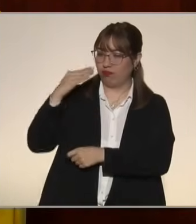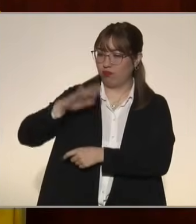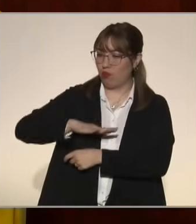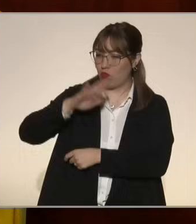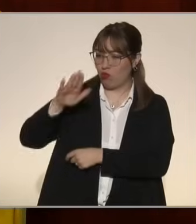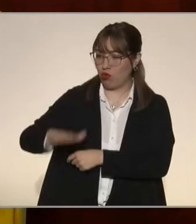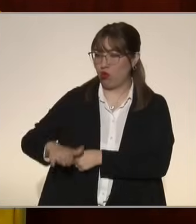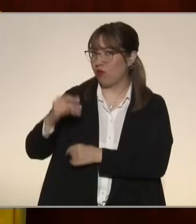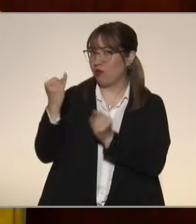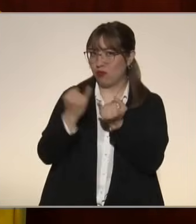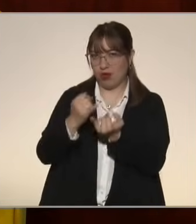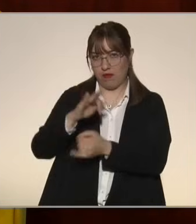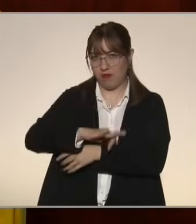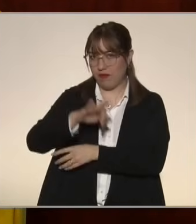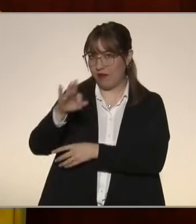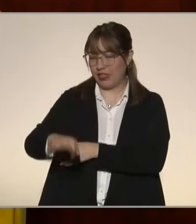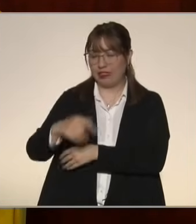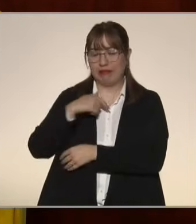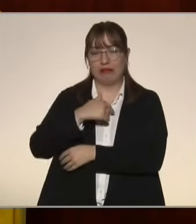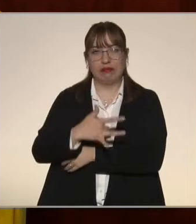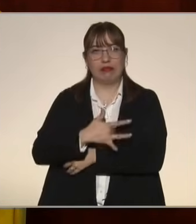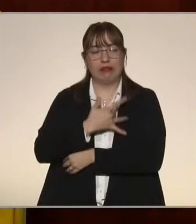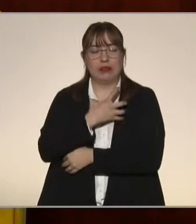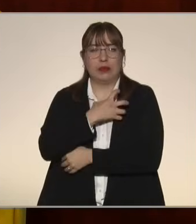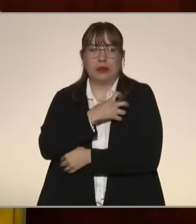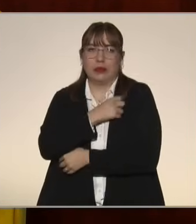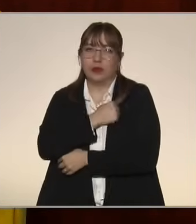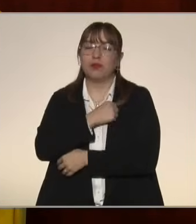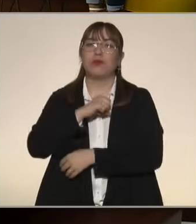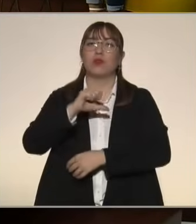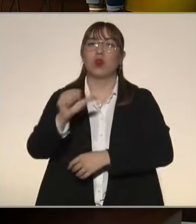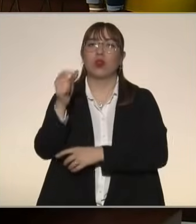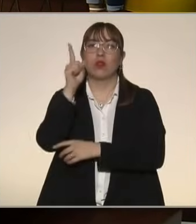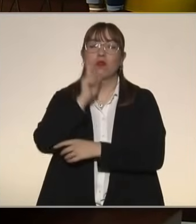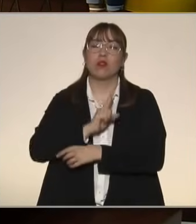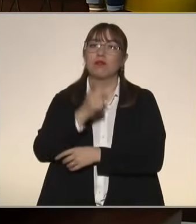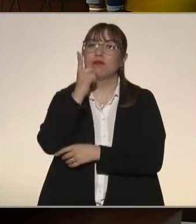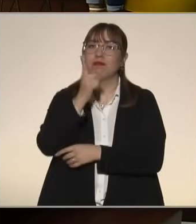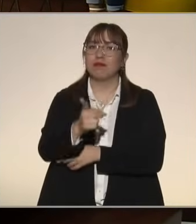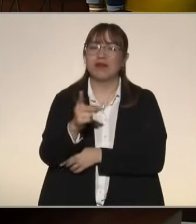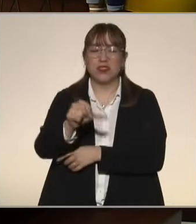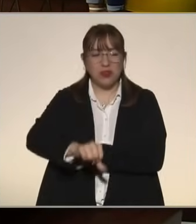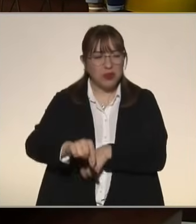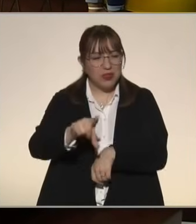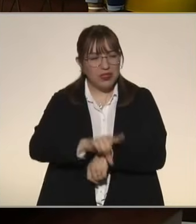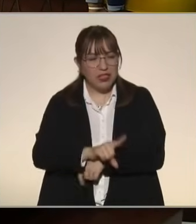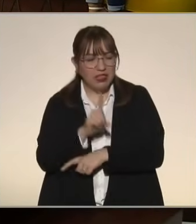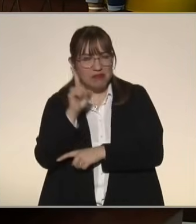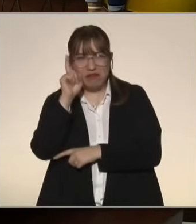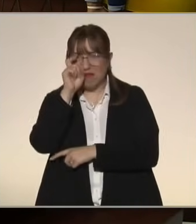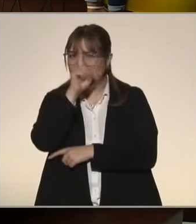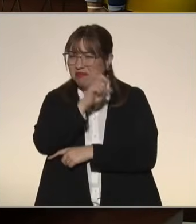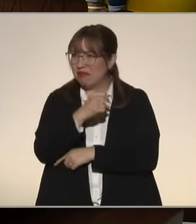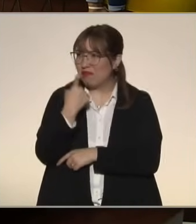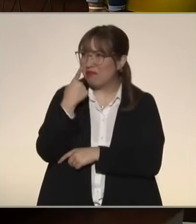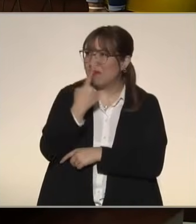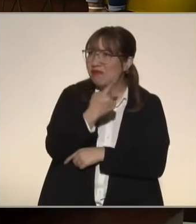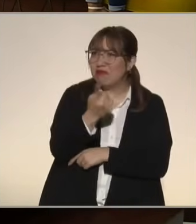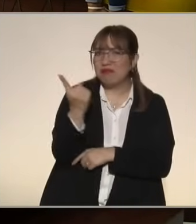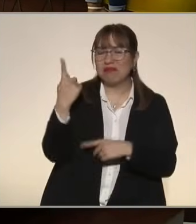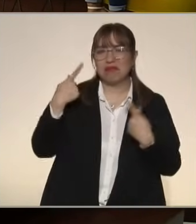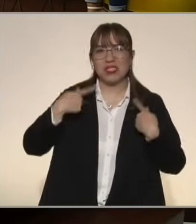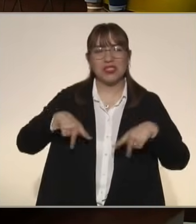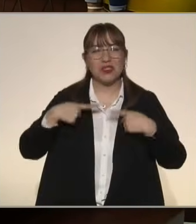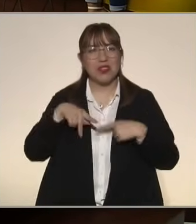la nostalgia. Tere Gómez: me cuesta trabajo arrancar mi día. Veo a la gente muy emocionada en las calles, pero yo no tengo